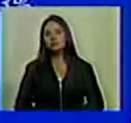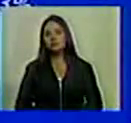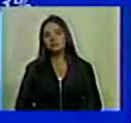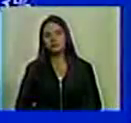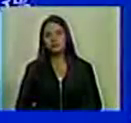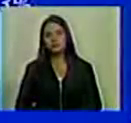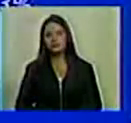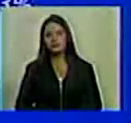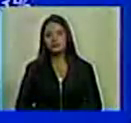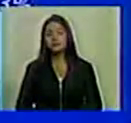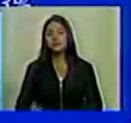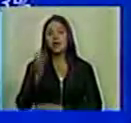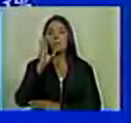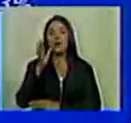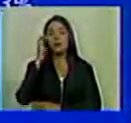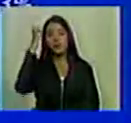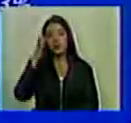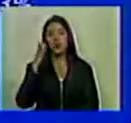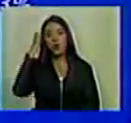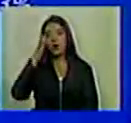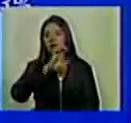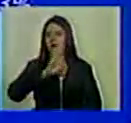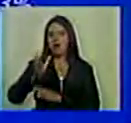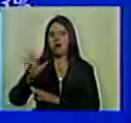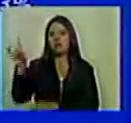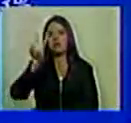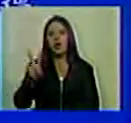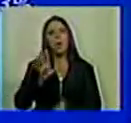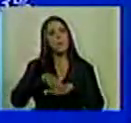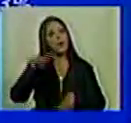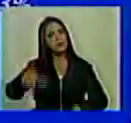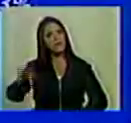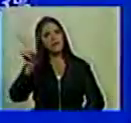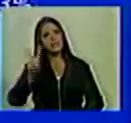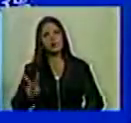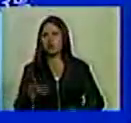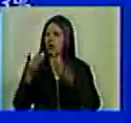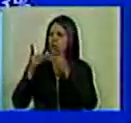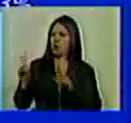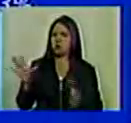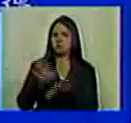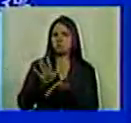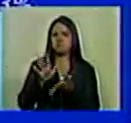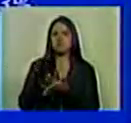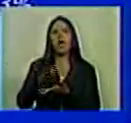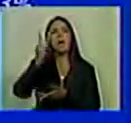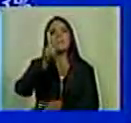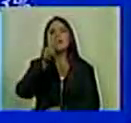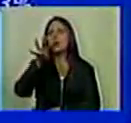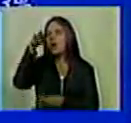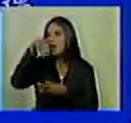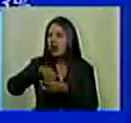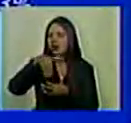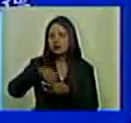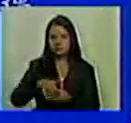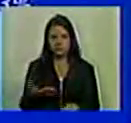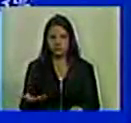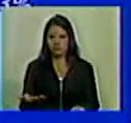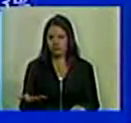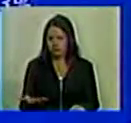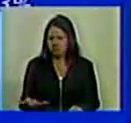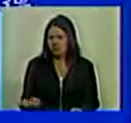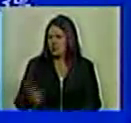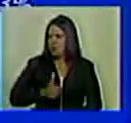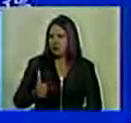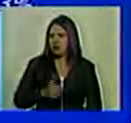El Parlamento Europeo, que sanciona a Venezuela porque Venezuela tiene un ejercicio pleno de su democracia, ha hecho 24 elecciones. Cualquiera podría decir,